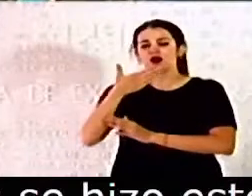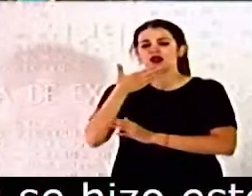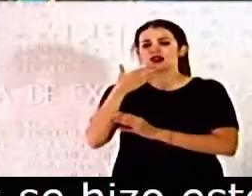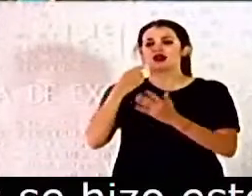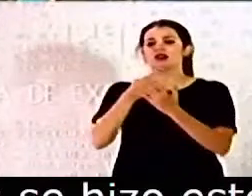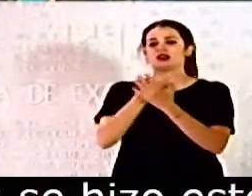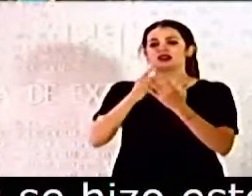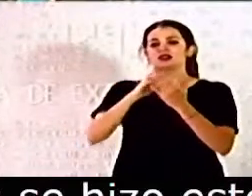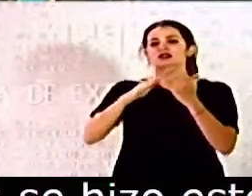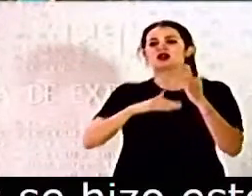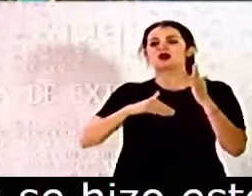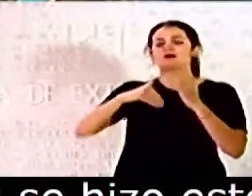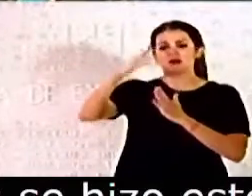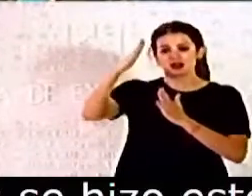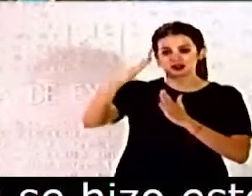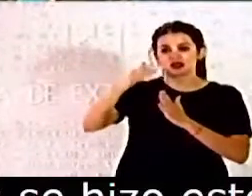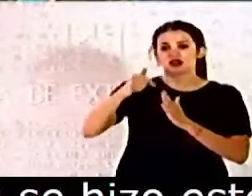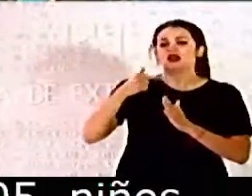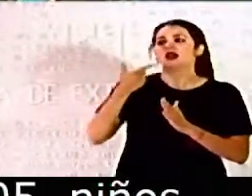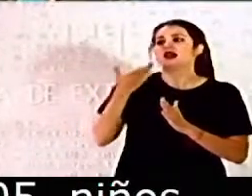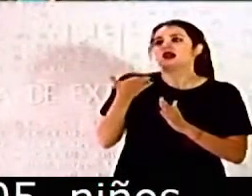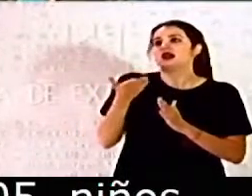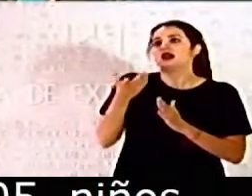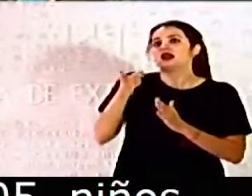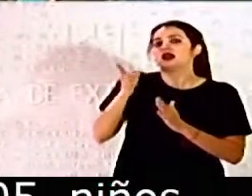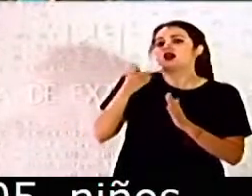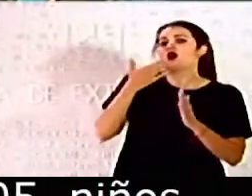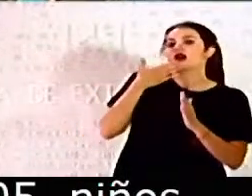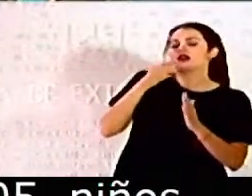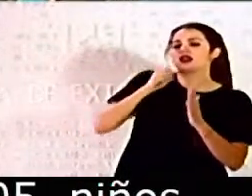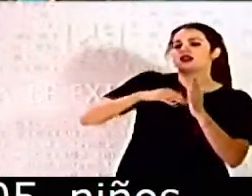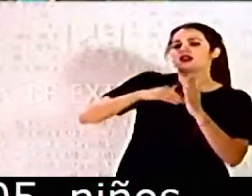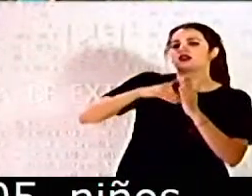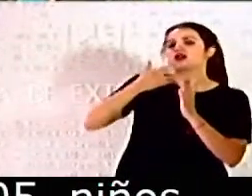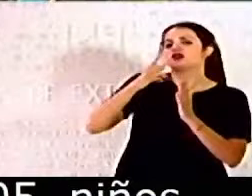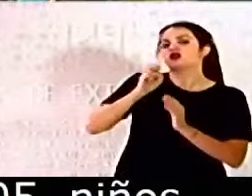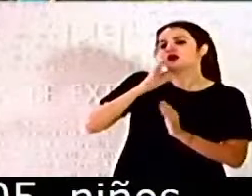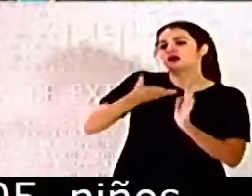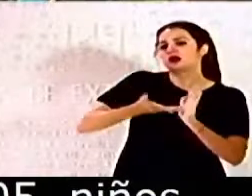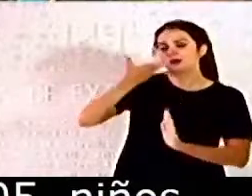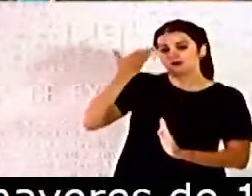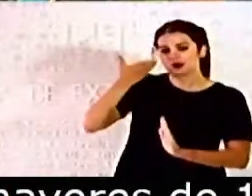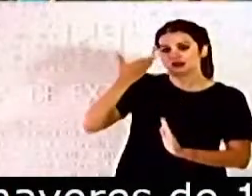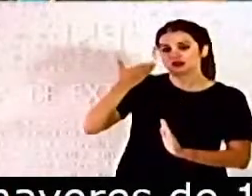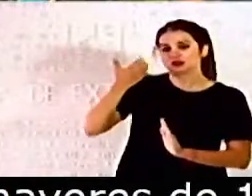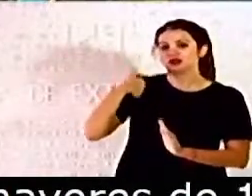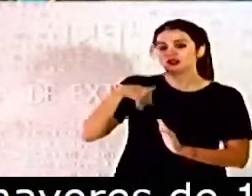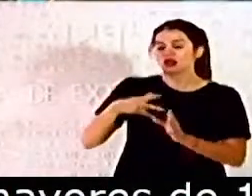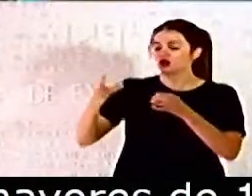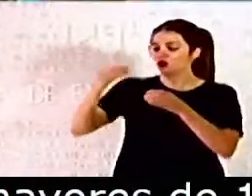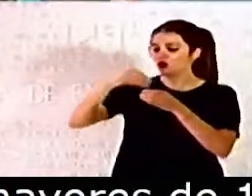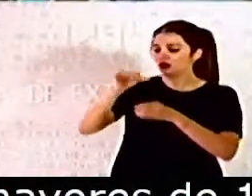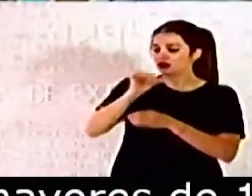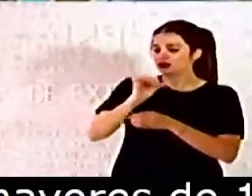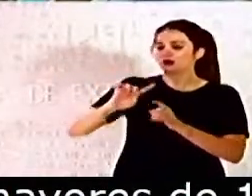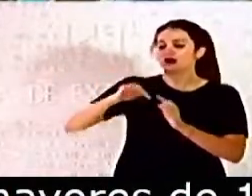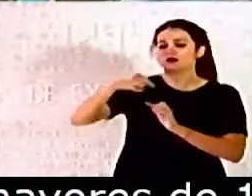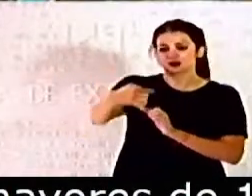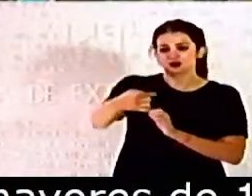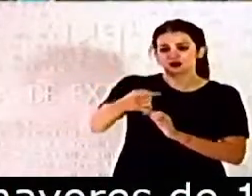hemos hablado también de niños mayores de 12 años. La semana que viene también se va a incluir a los mayores de 12 años, quiero decir,